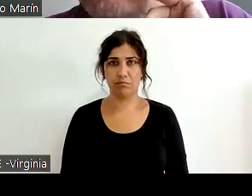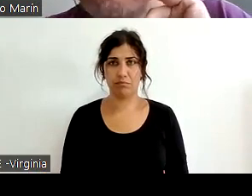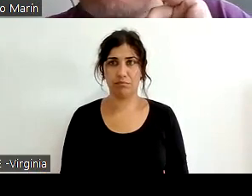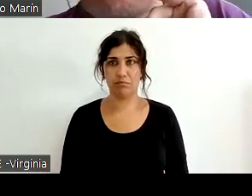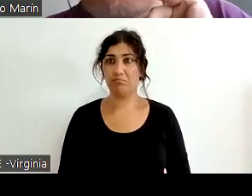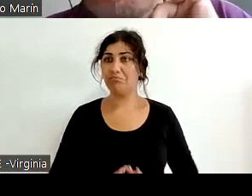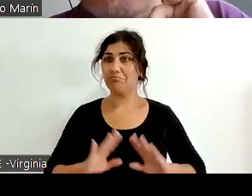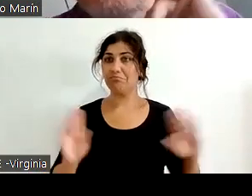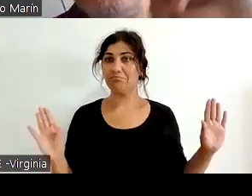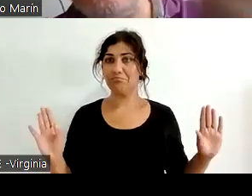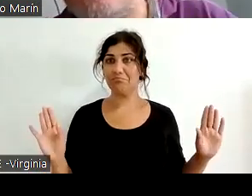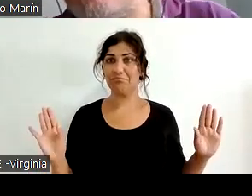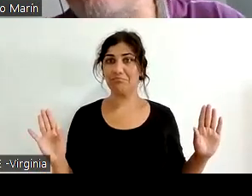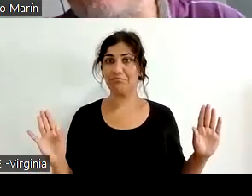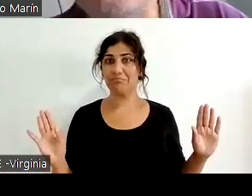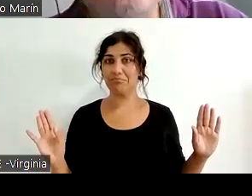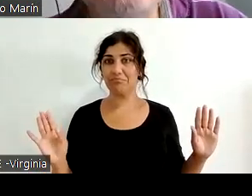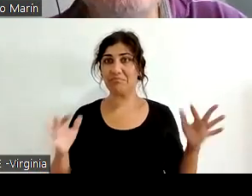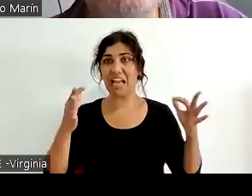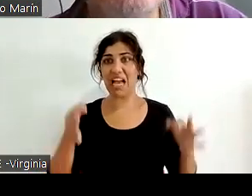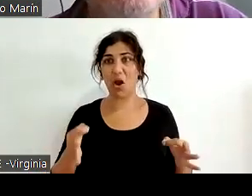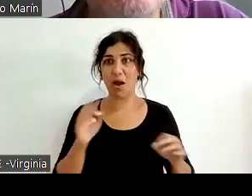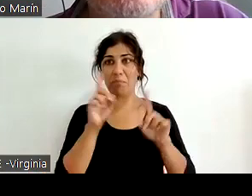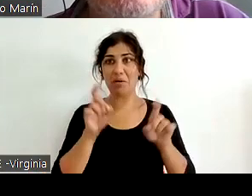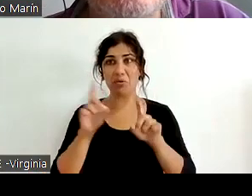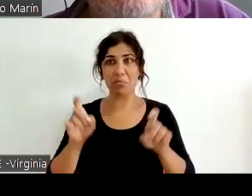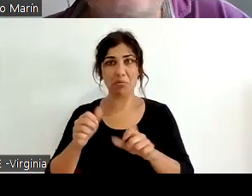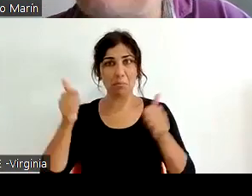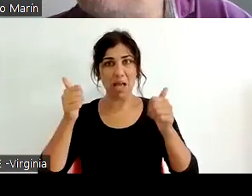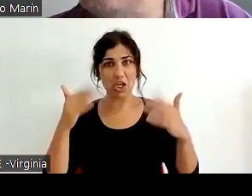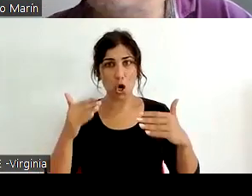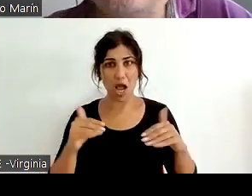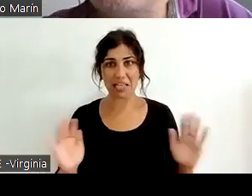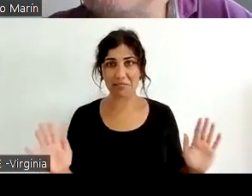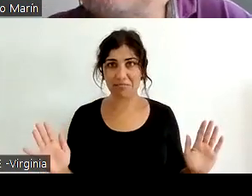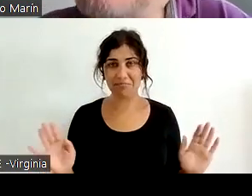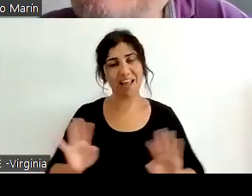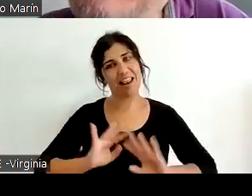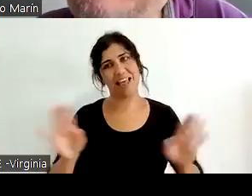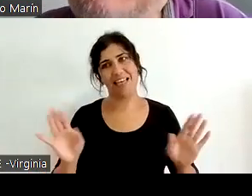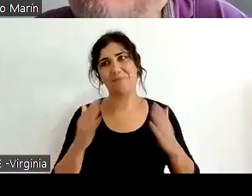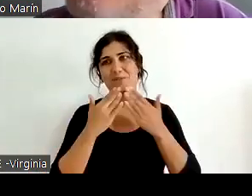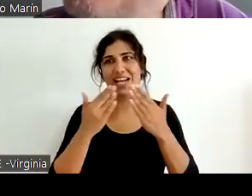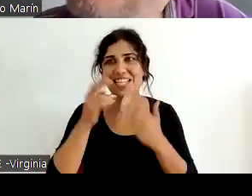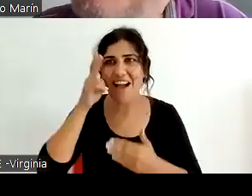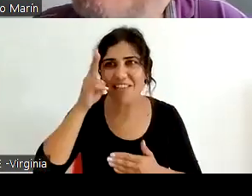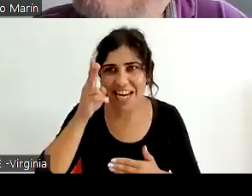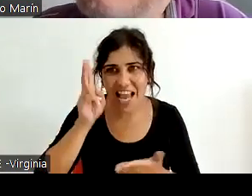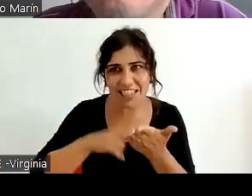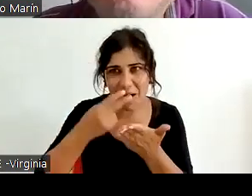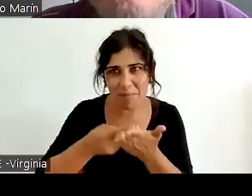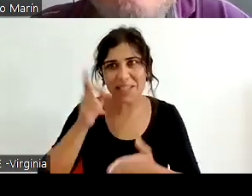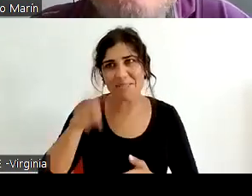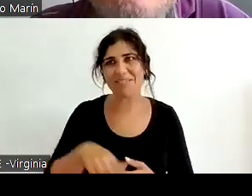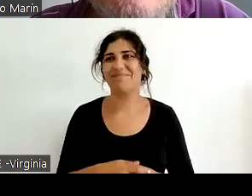Bueno, pues creo que no hay más preguntas. Pues nada, muchísimas gracias, Virginia. Muchísimas